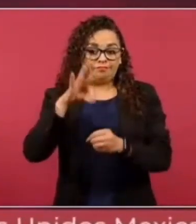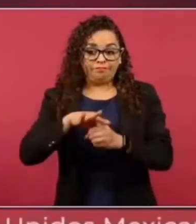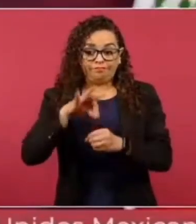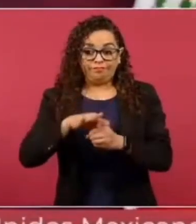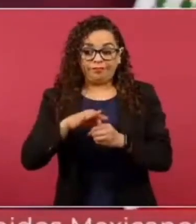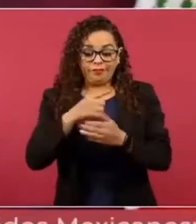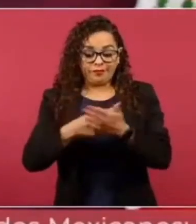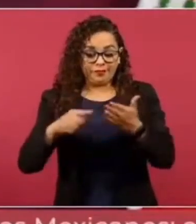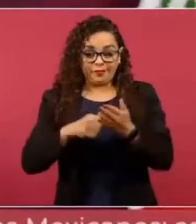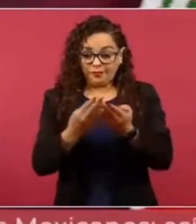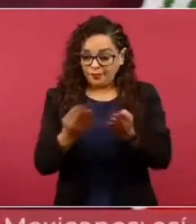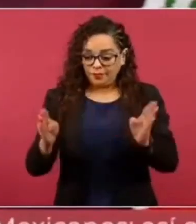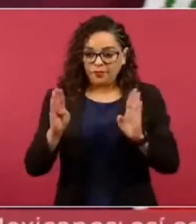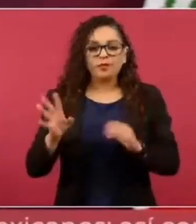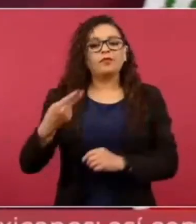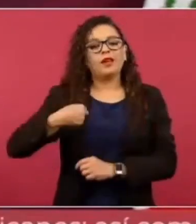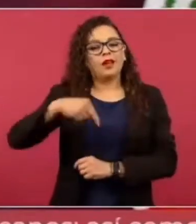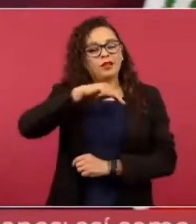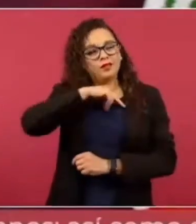actuamos con prudencia.